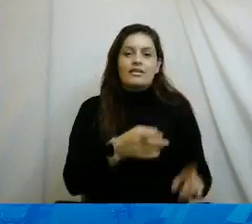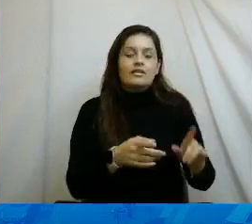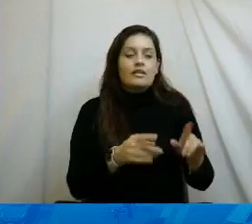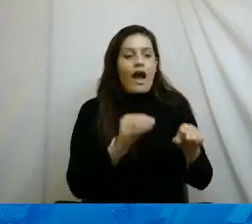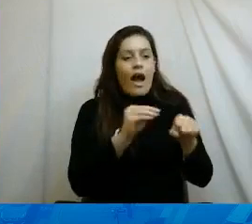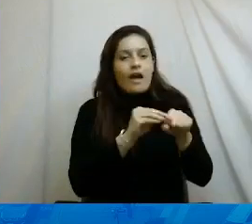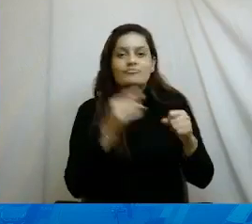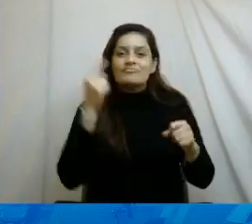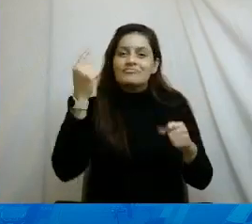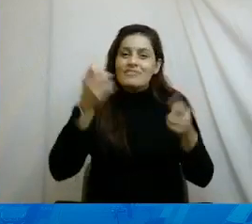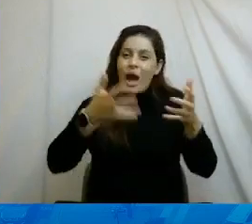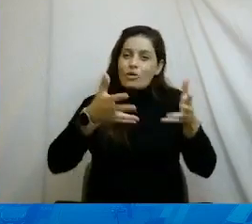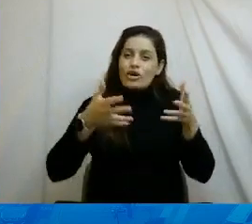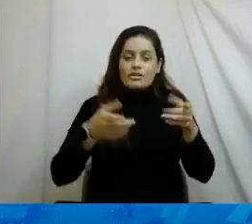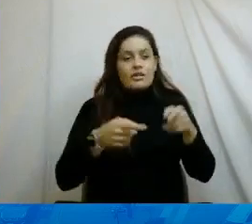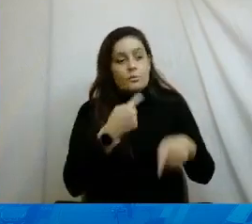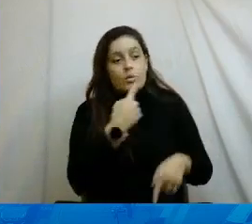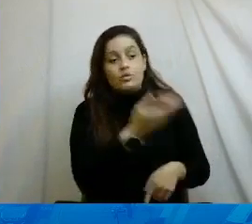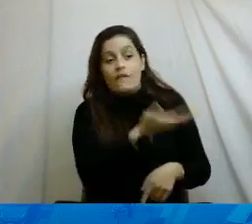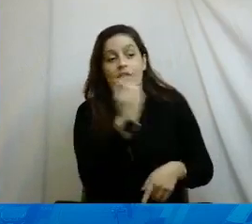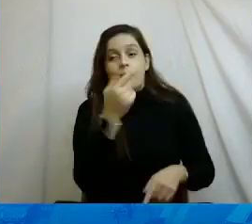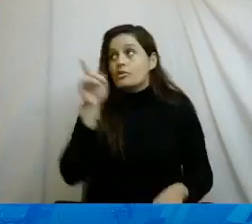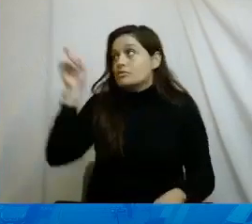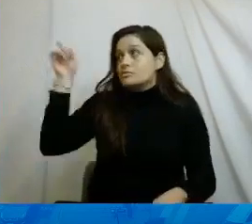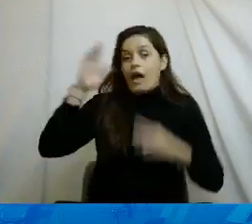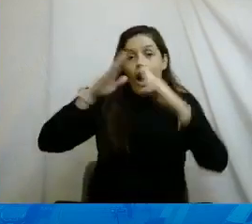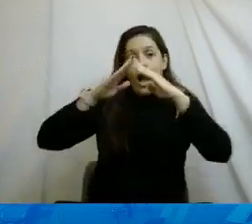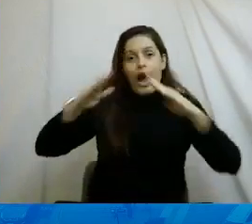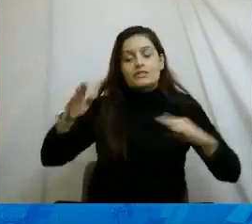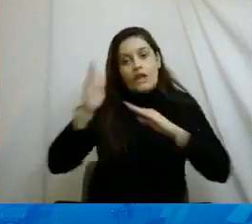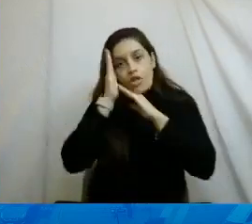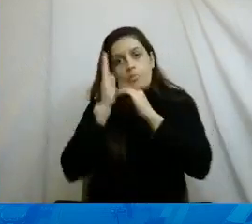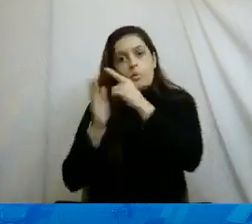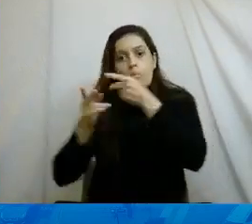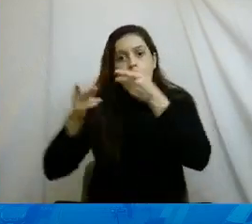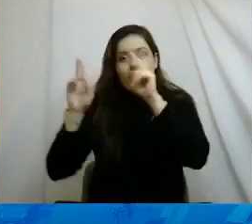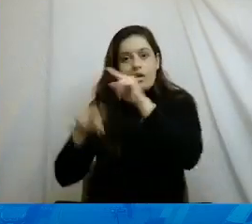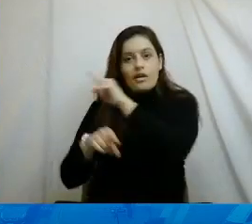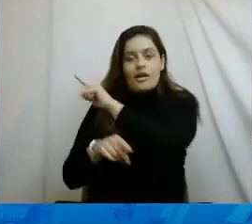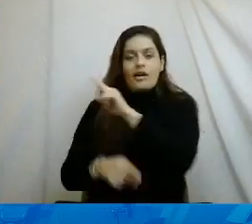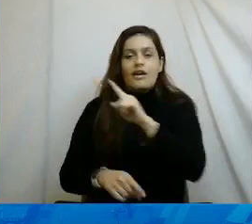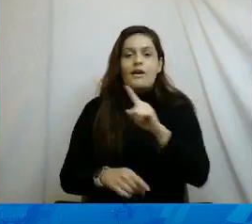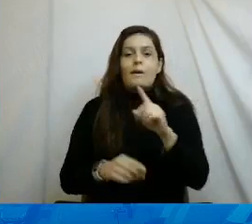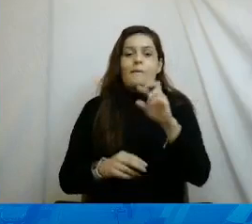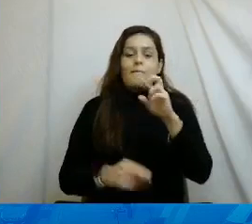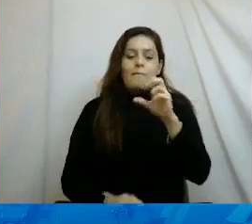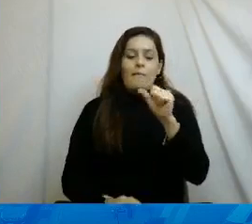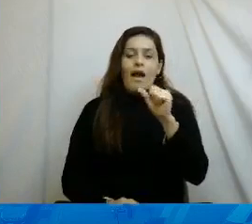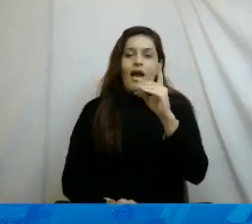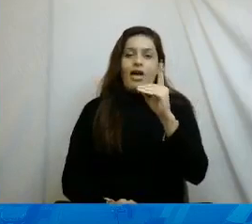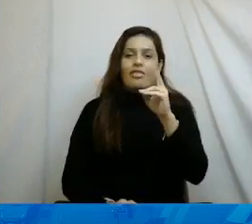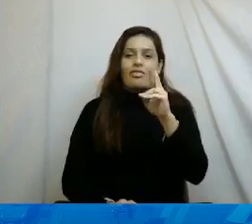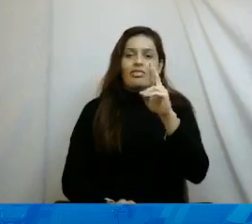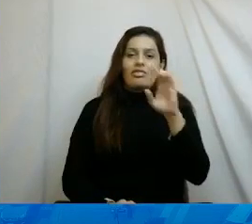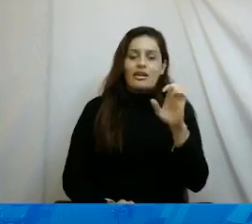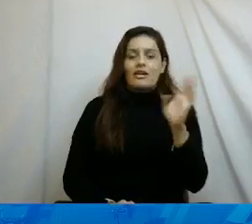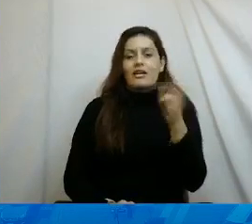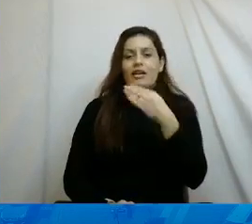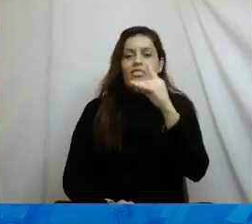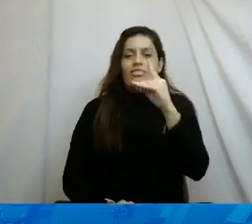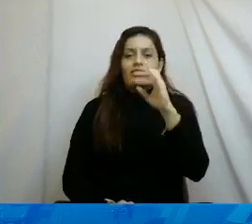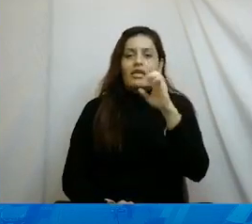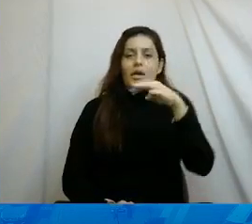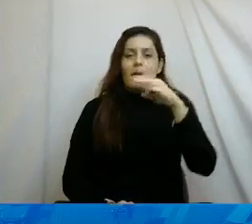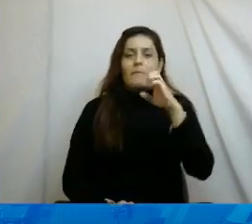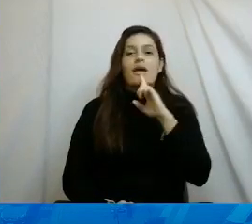trasladadas a la casa del padre Demetrio, teniendo la posibilidad de hacerlo. Entonces, también muchas veces nos enfrentamos a la